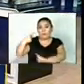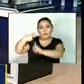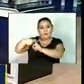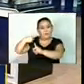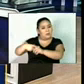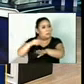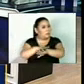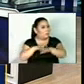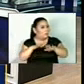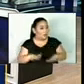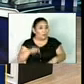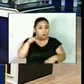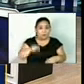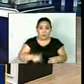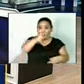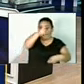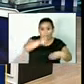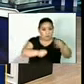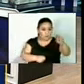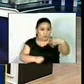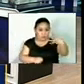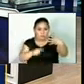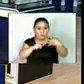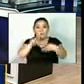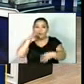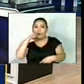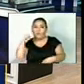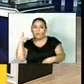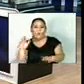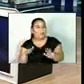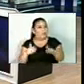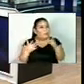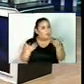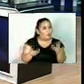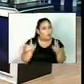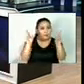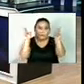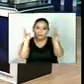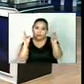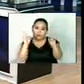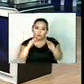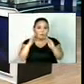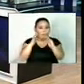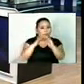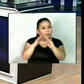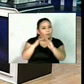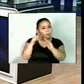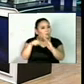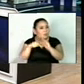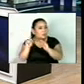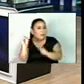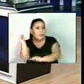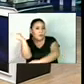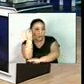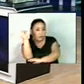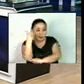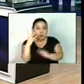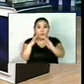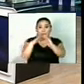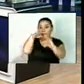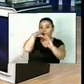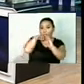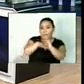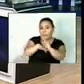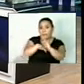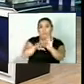Estamos cerrando este cuarto mes de 2020, caracterizado por estar en medio de una emergencia, por una situación de cuarentena domiciliar